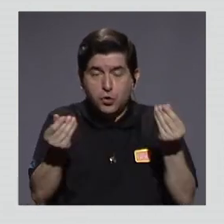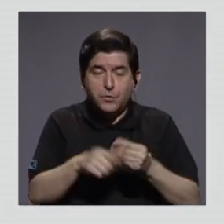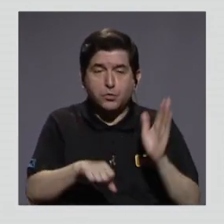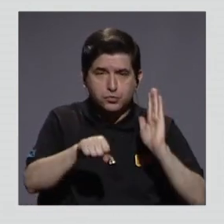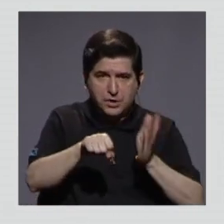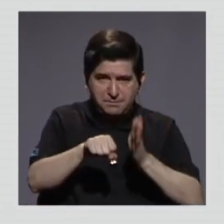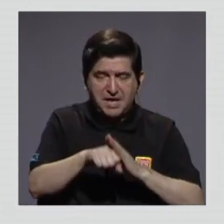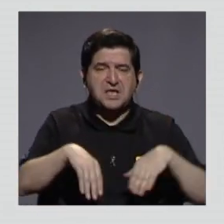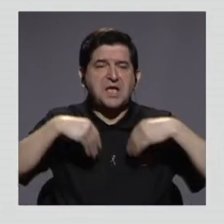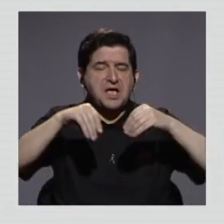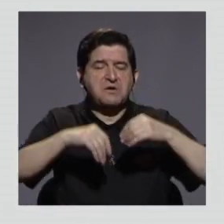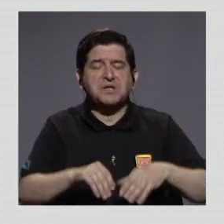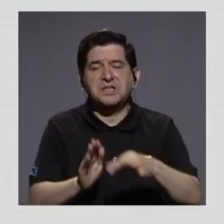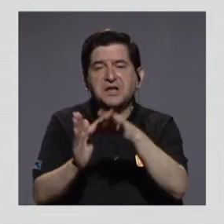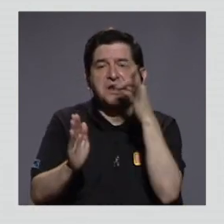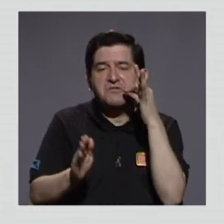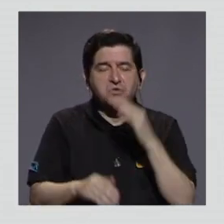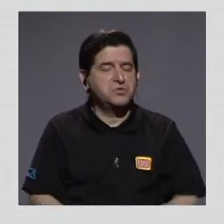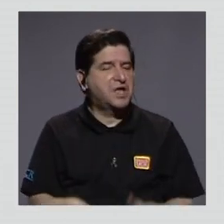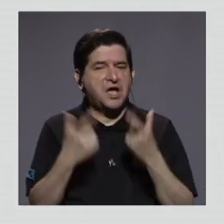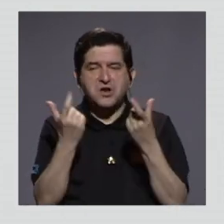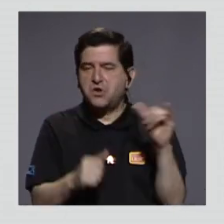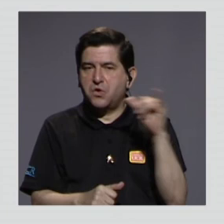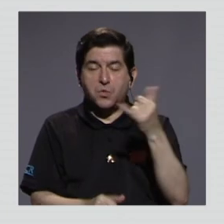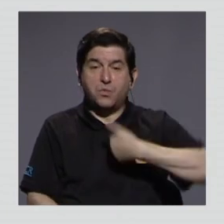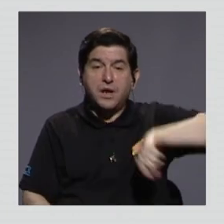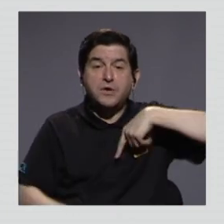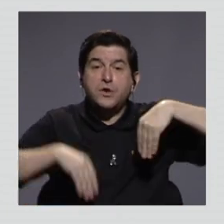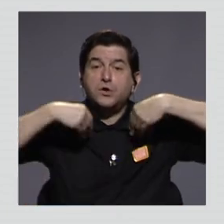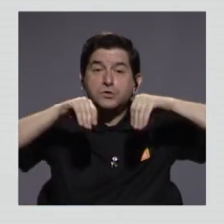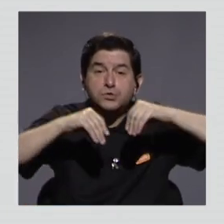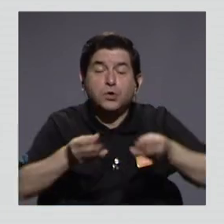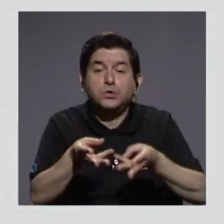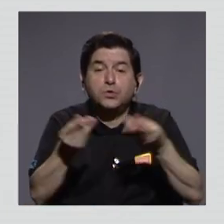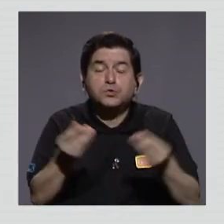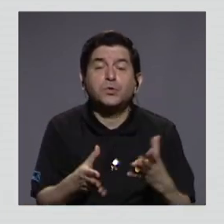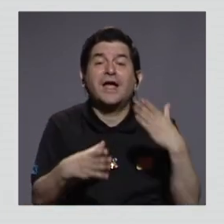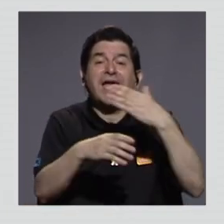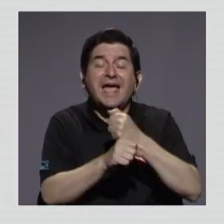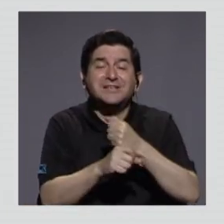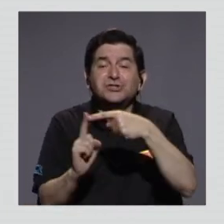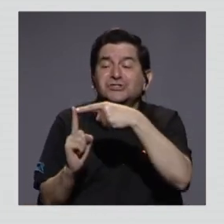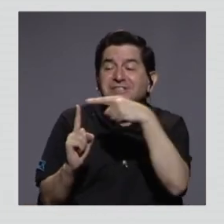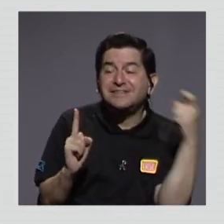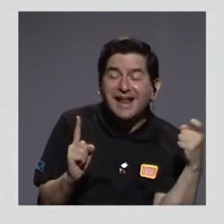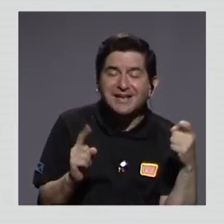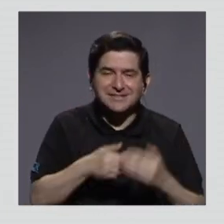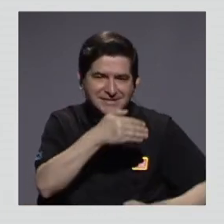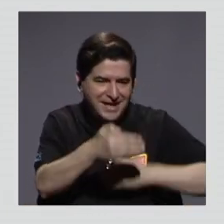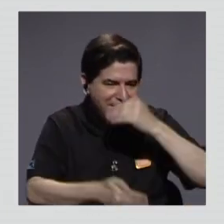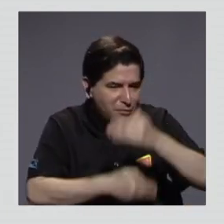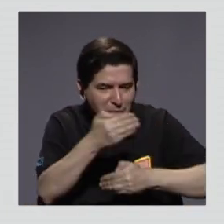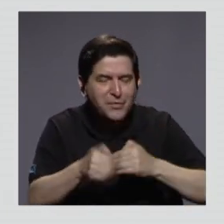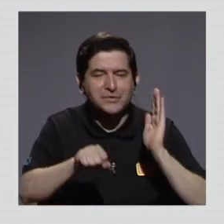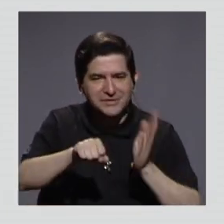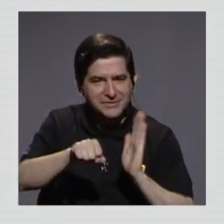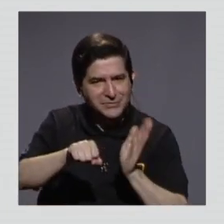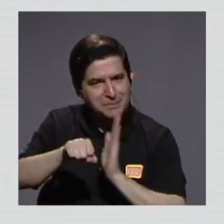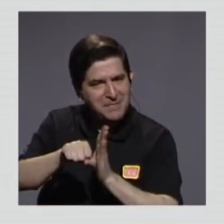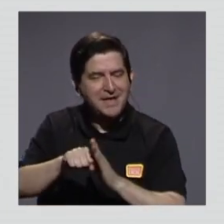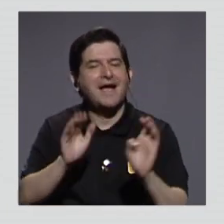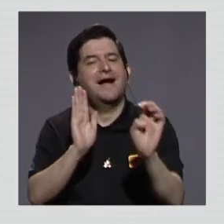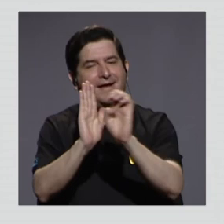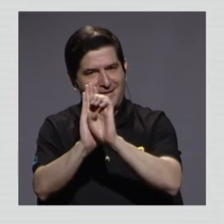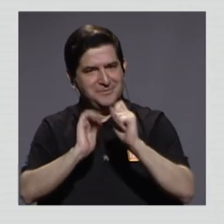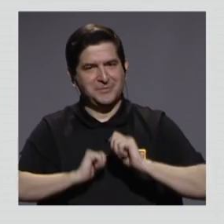viña como fruta no vamos a ganar tanto como si vendemos productos elaboramos a partir del procesamiento de la piña por dar